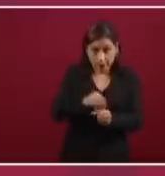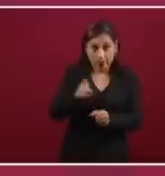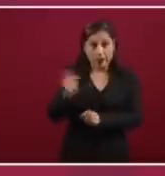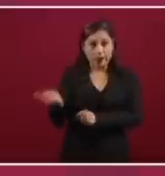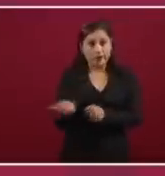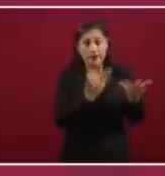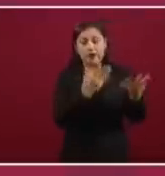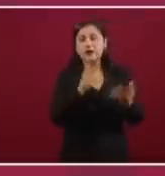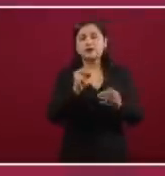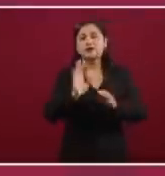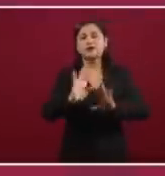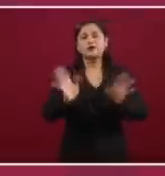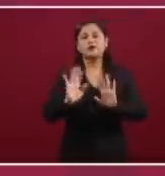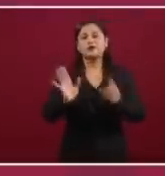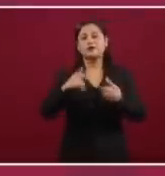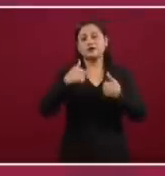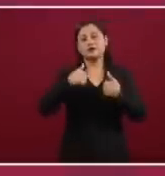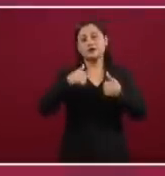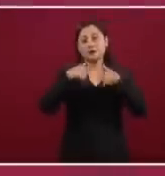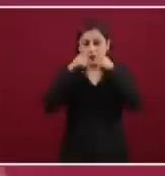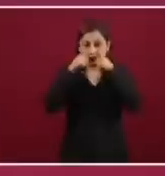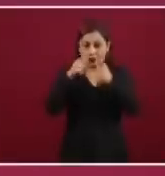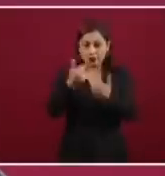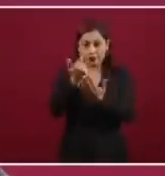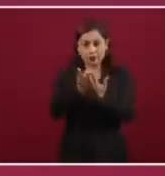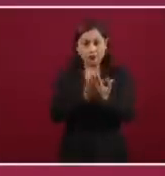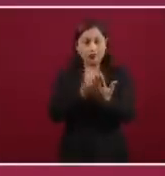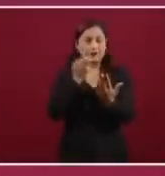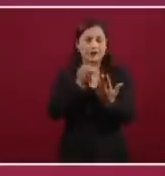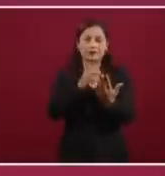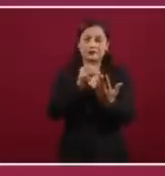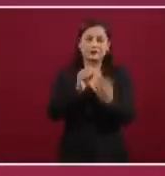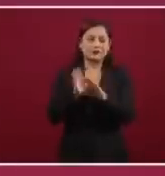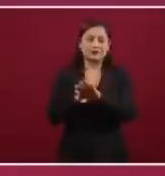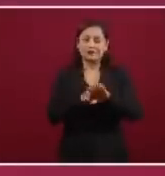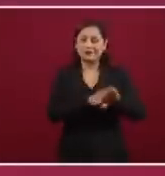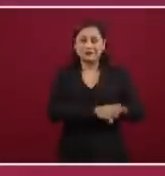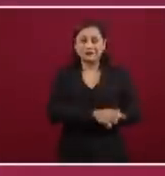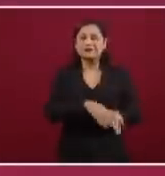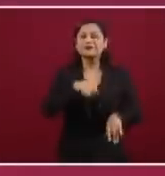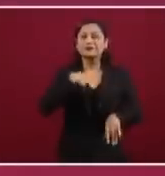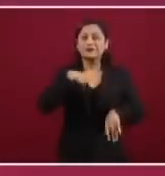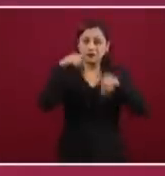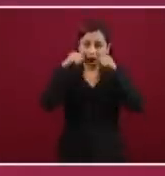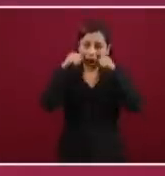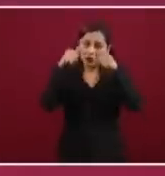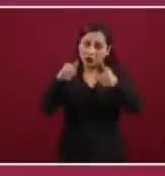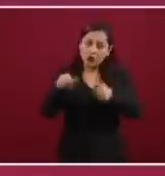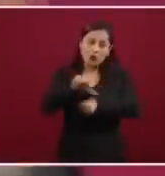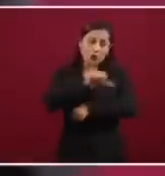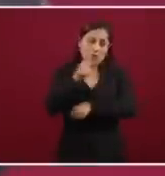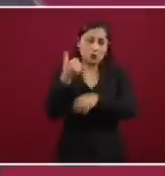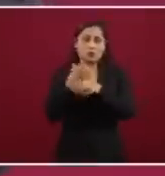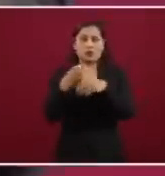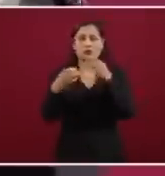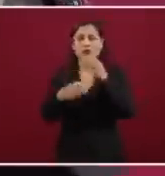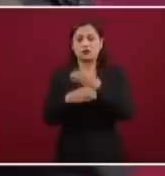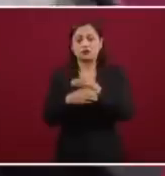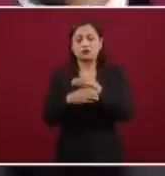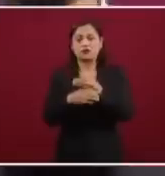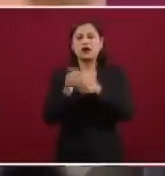estoy en eso. Me preocupa más en lo que estoy, es